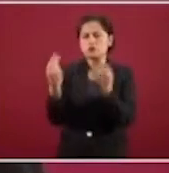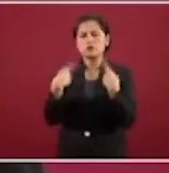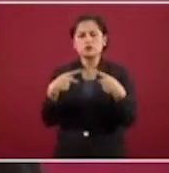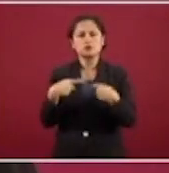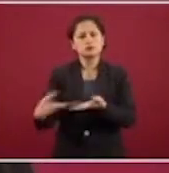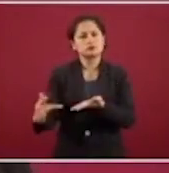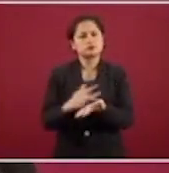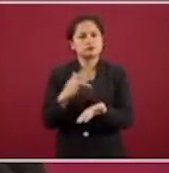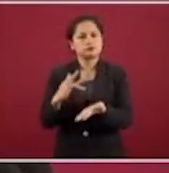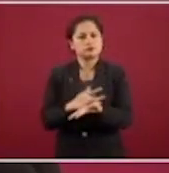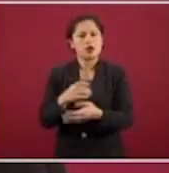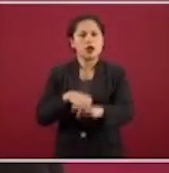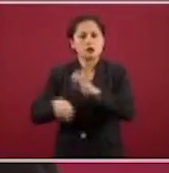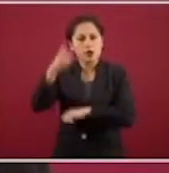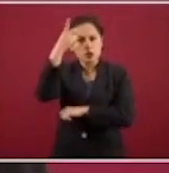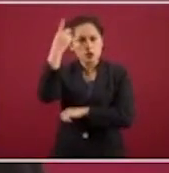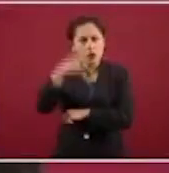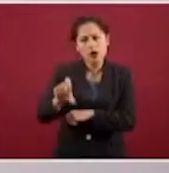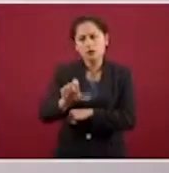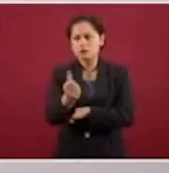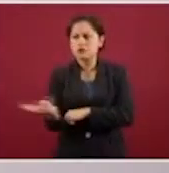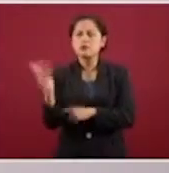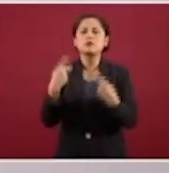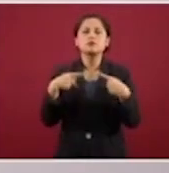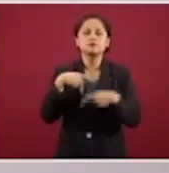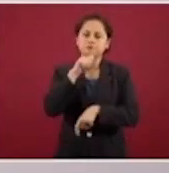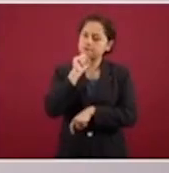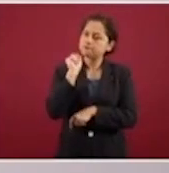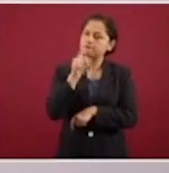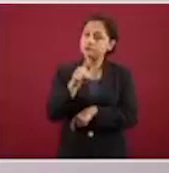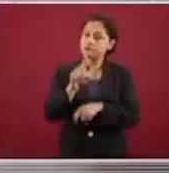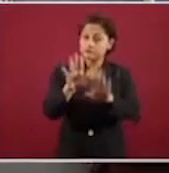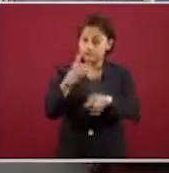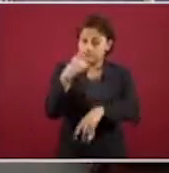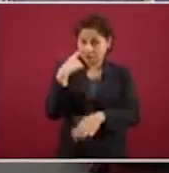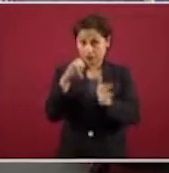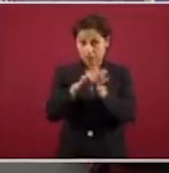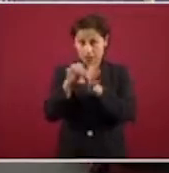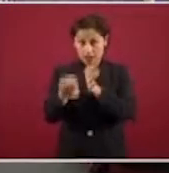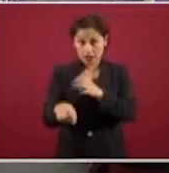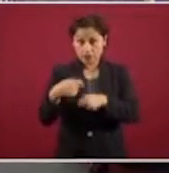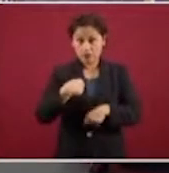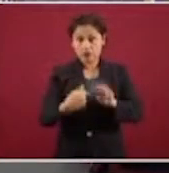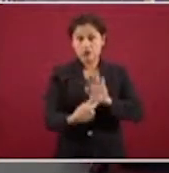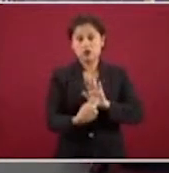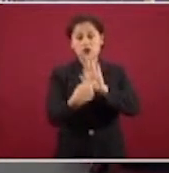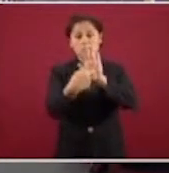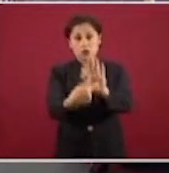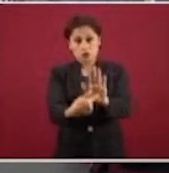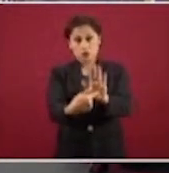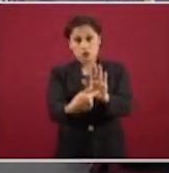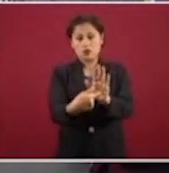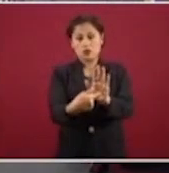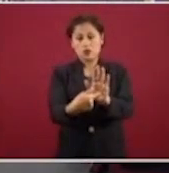quiero por ejemplo de dar a conocer el nombre